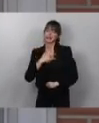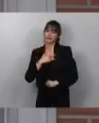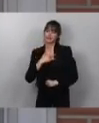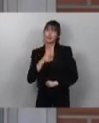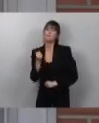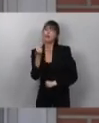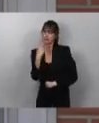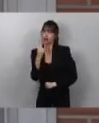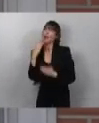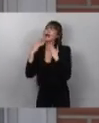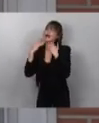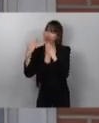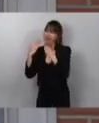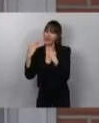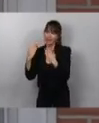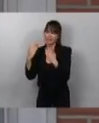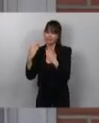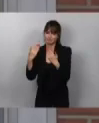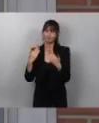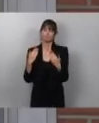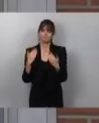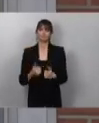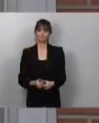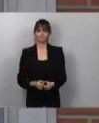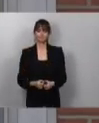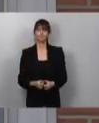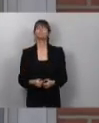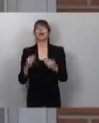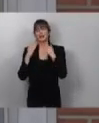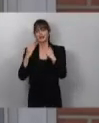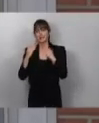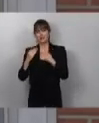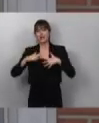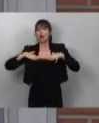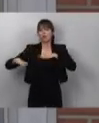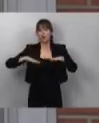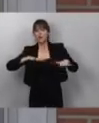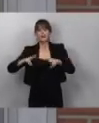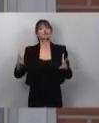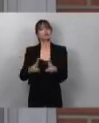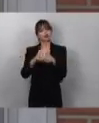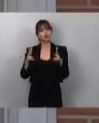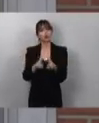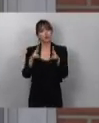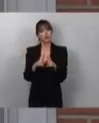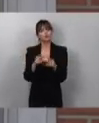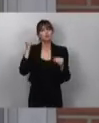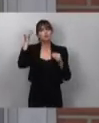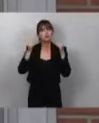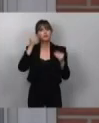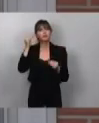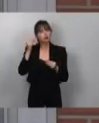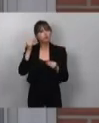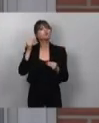meses pero eh Primero te digo las catalanas son un elemento muy importante que habrá que ver cómo evoluciona y luego si es capaz de